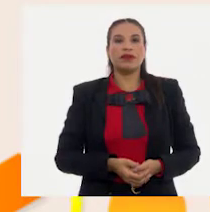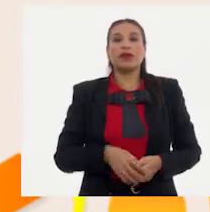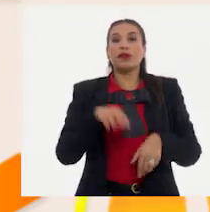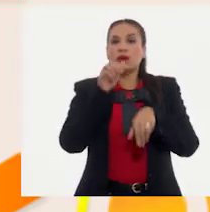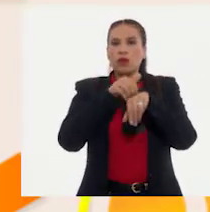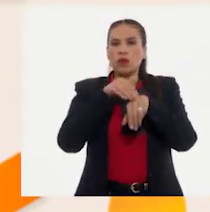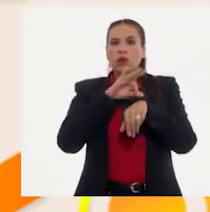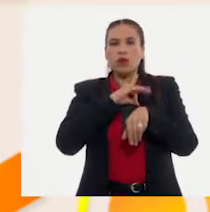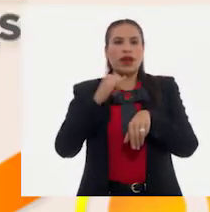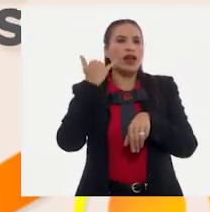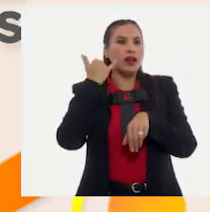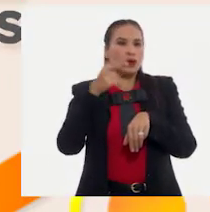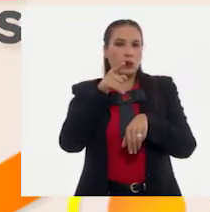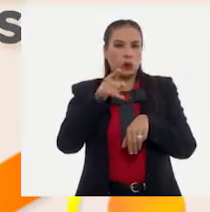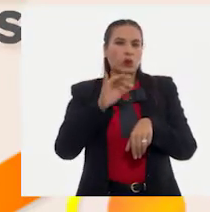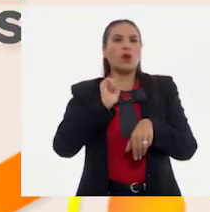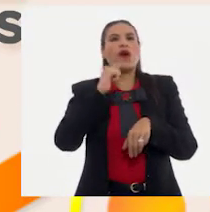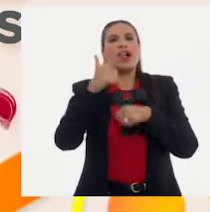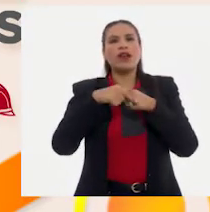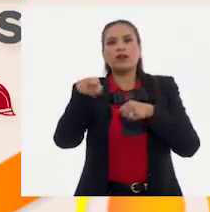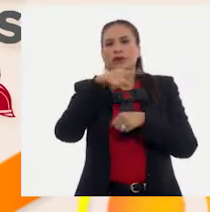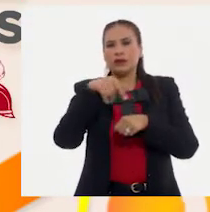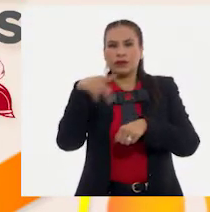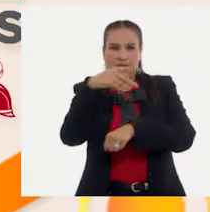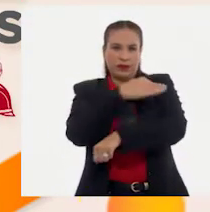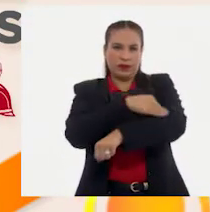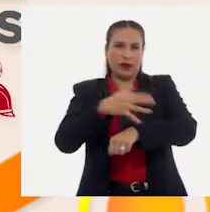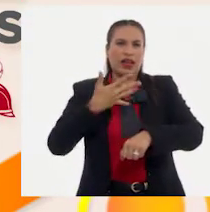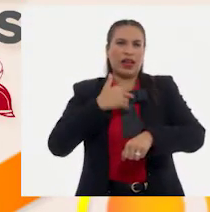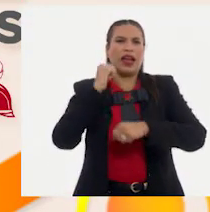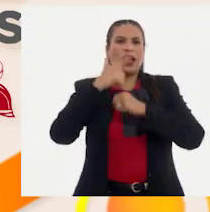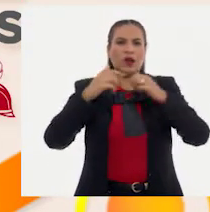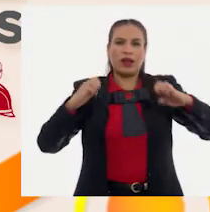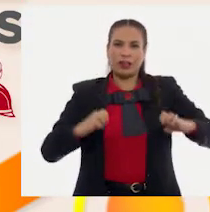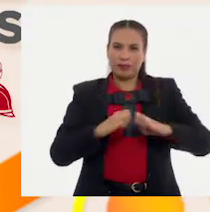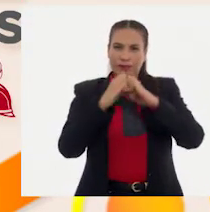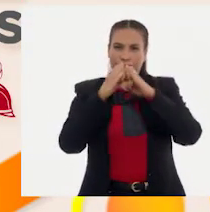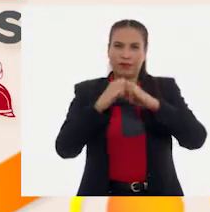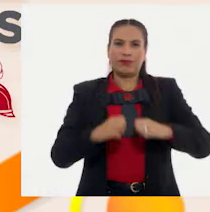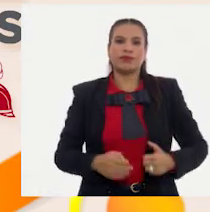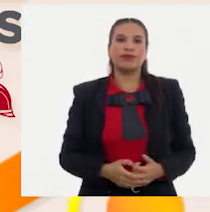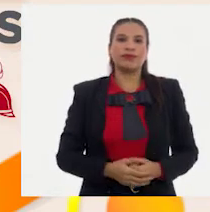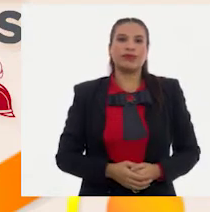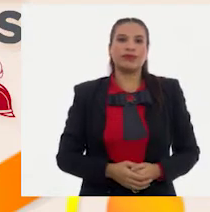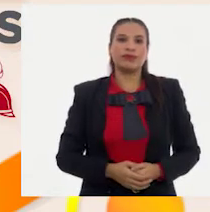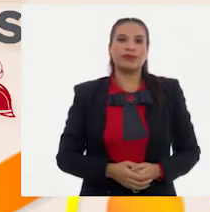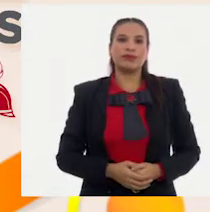número puedes llamar cuando tú o alguien cerca de ti tenga una emergencia.